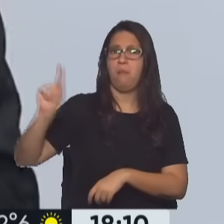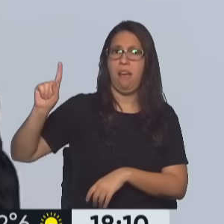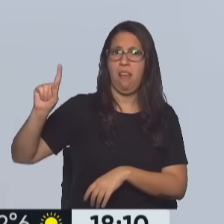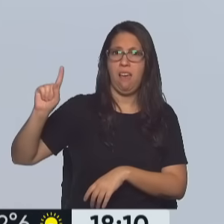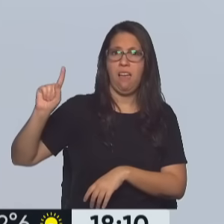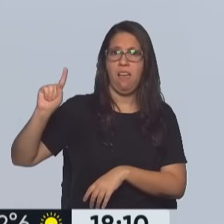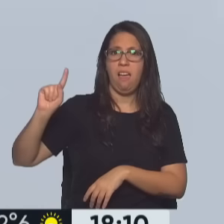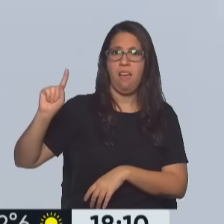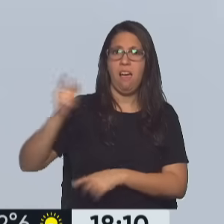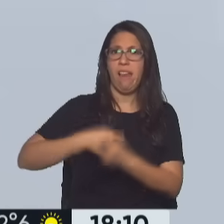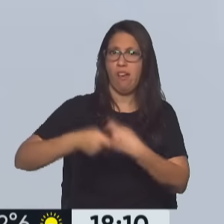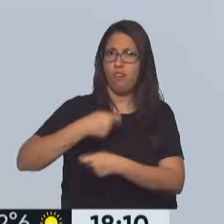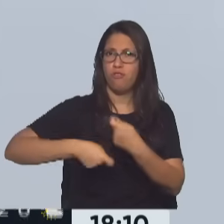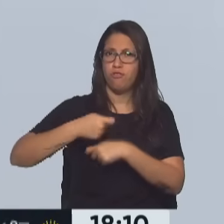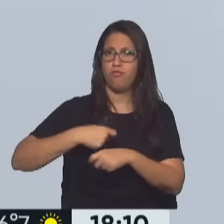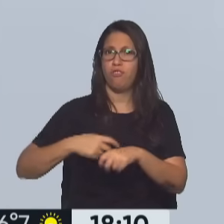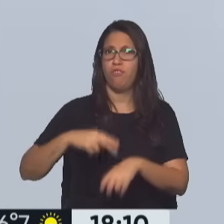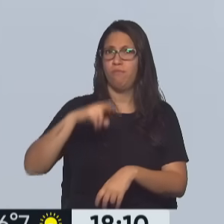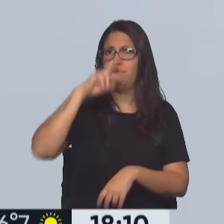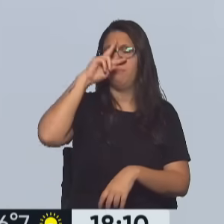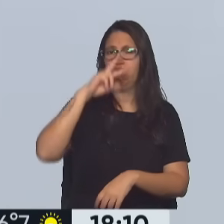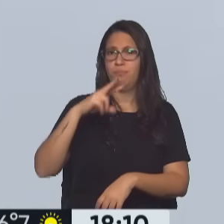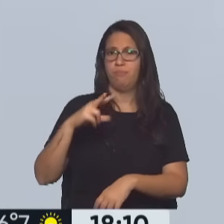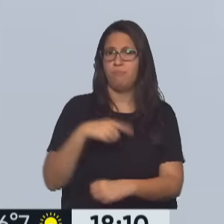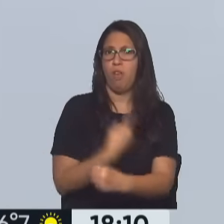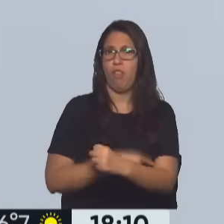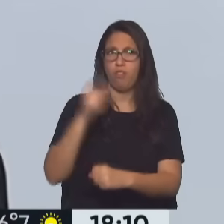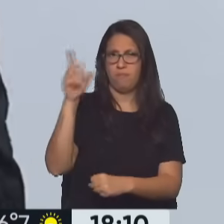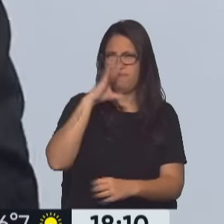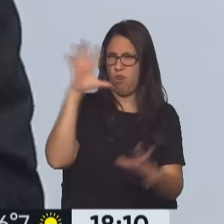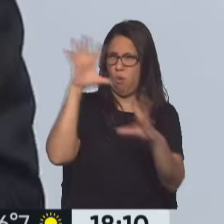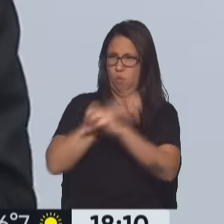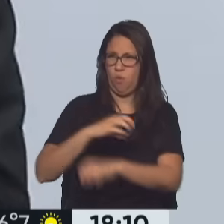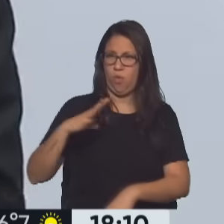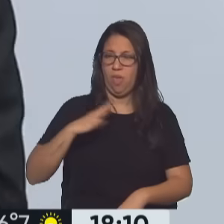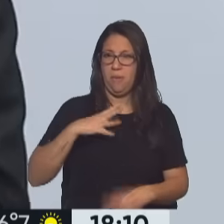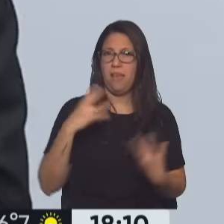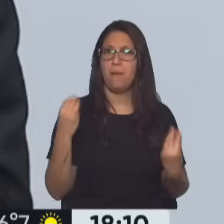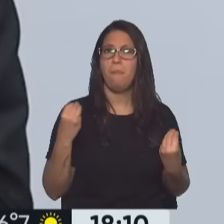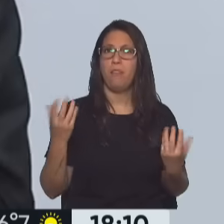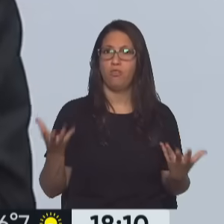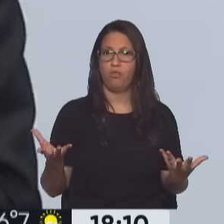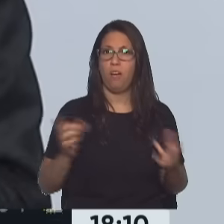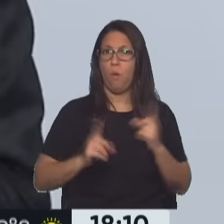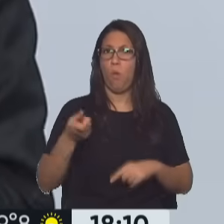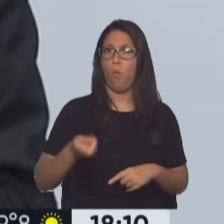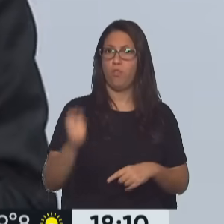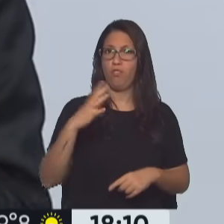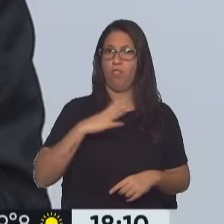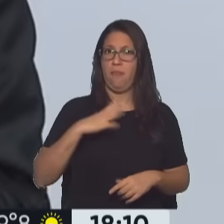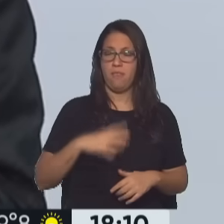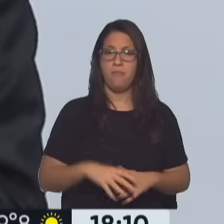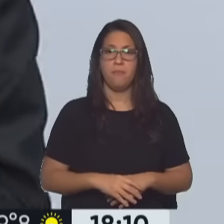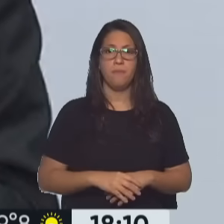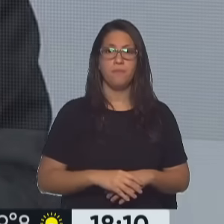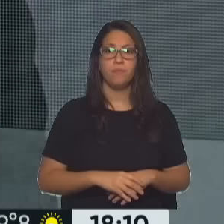de negociados que en la Argentina nunca quedaron claros y todavía aún hoy en algunos casos están en juicios. Y después